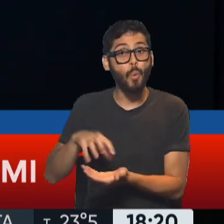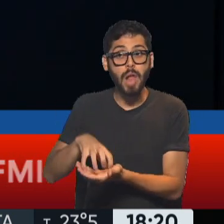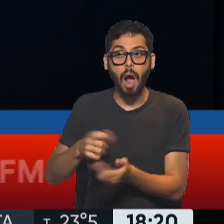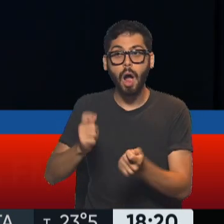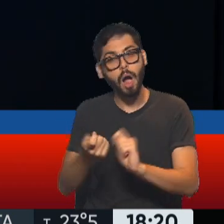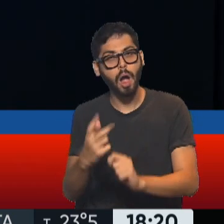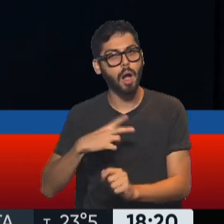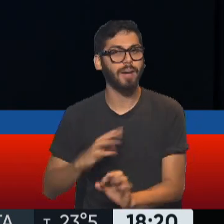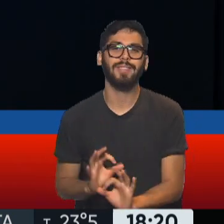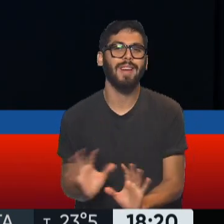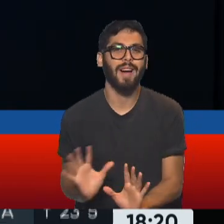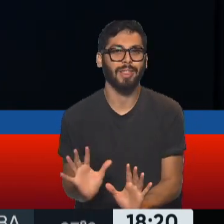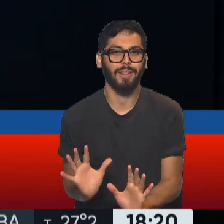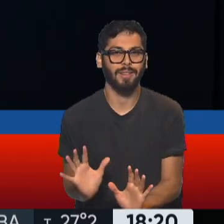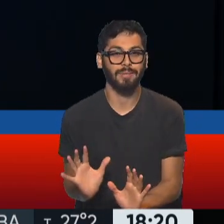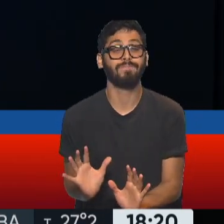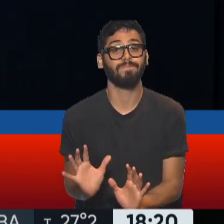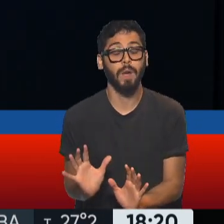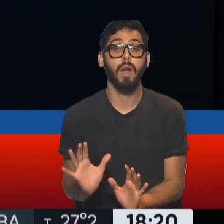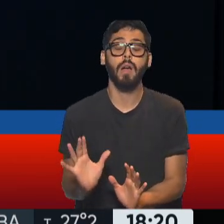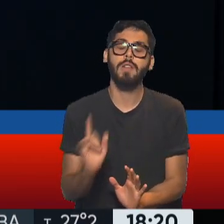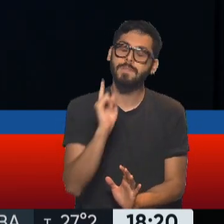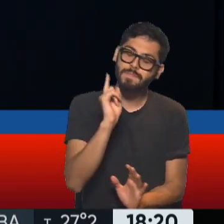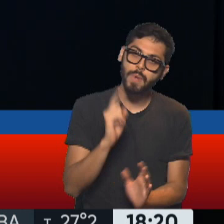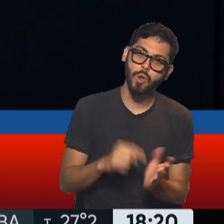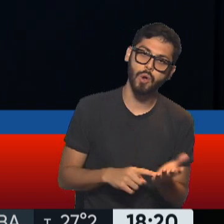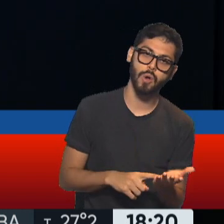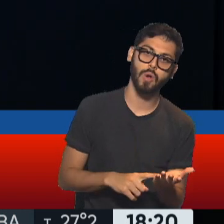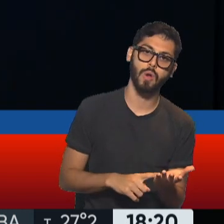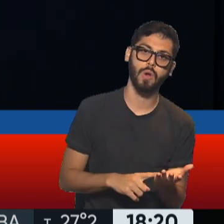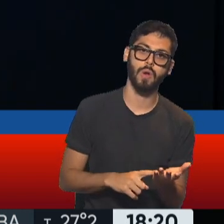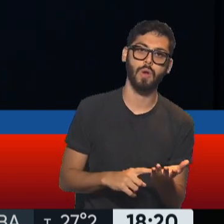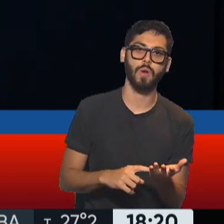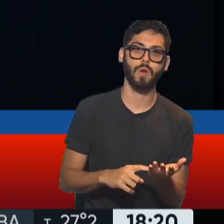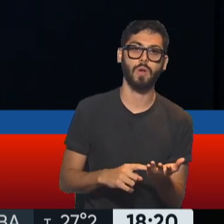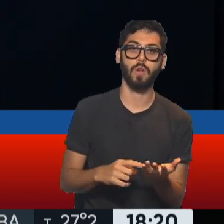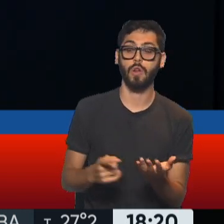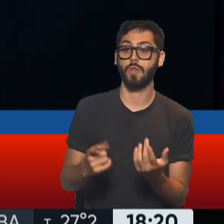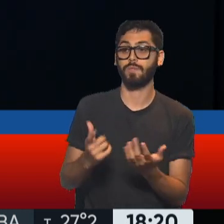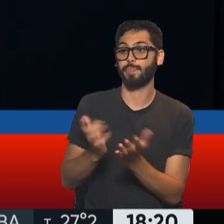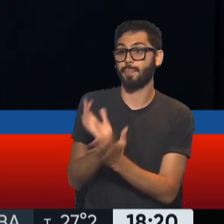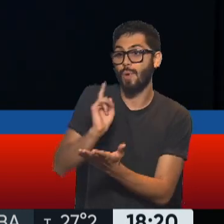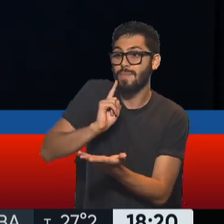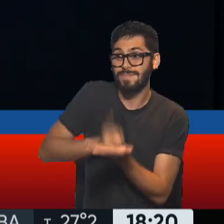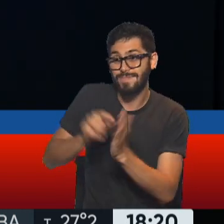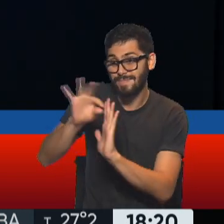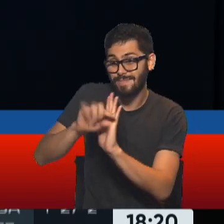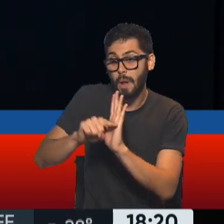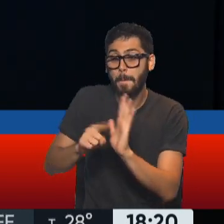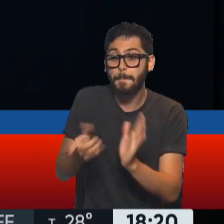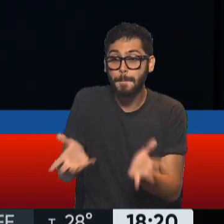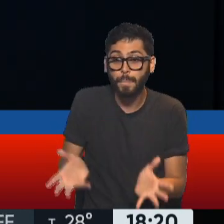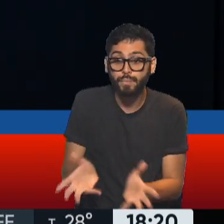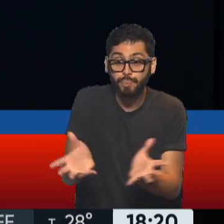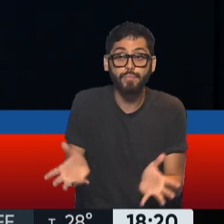contrario, el esquema de medidas que promueven el crecimiento apunta justamente a resolver